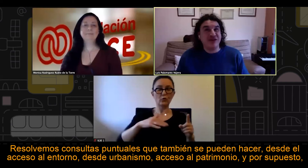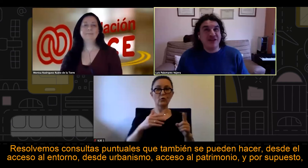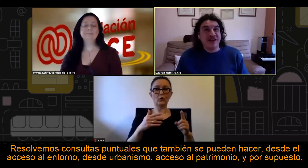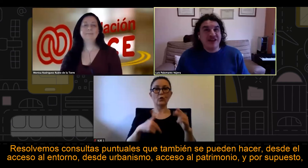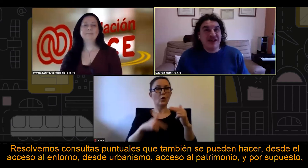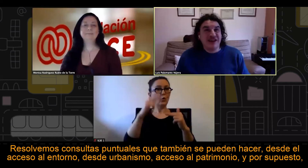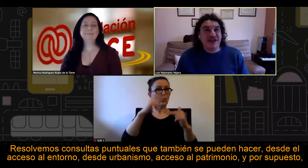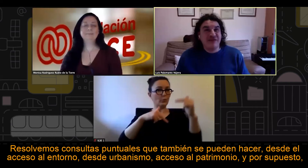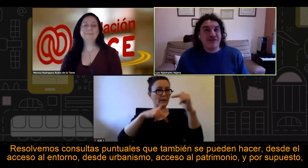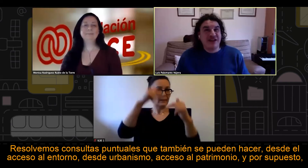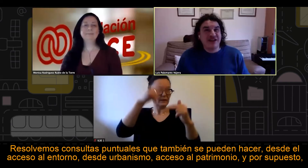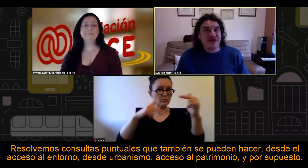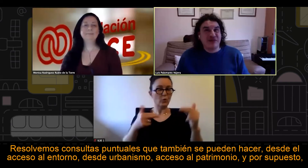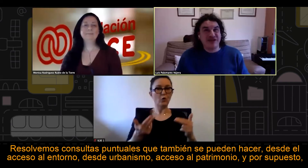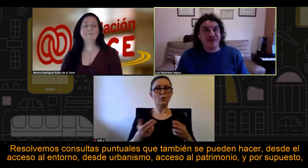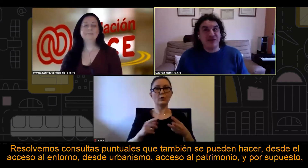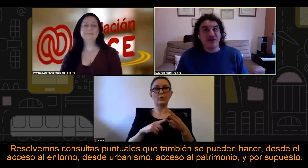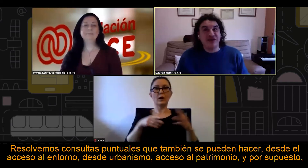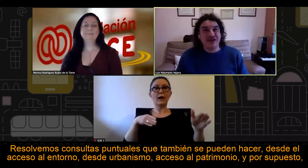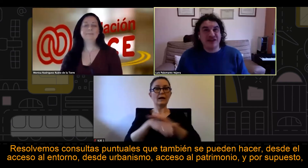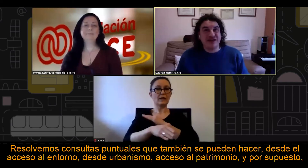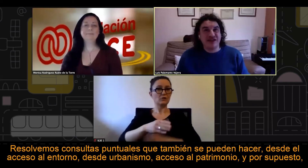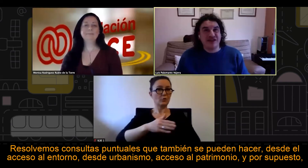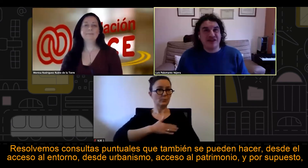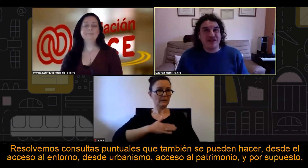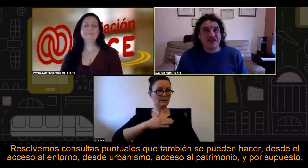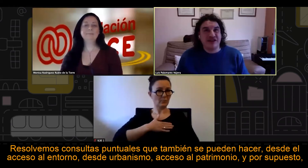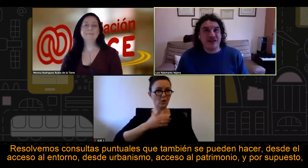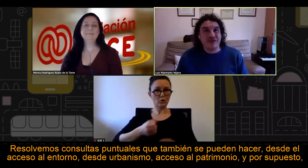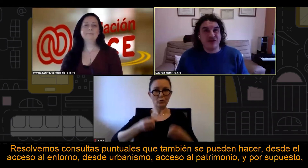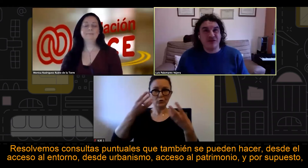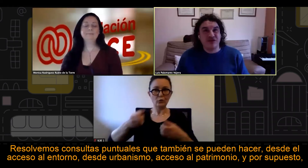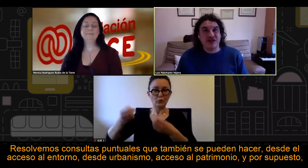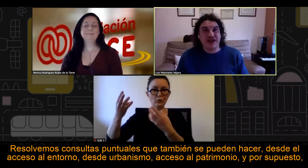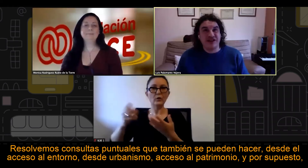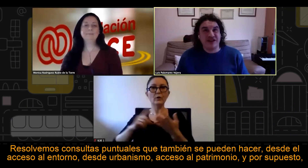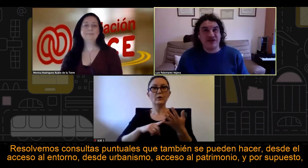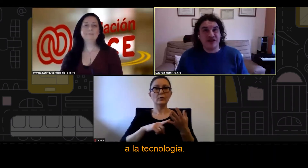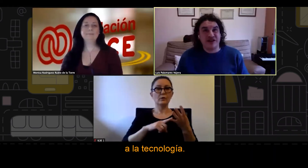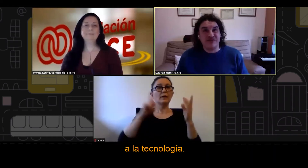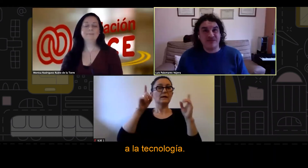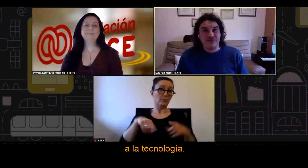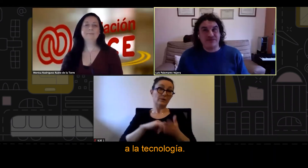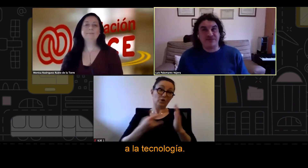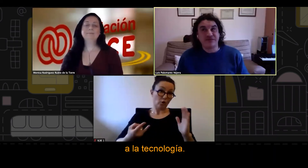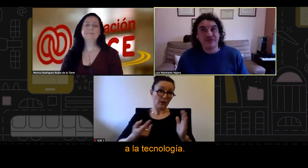urbanismo, acceso al patrimonio y, por supuesto, a la tecnología.